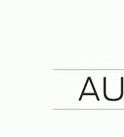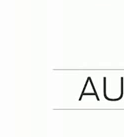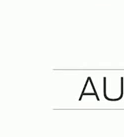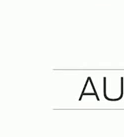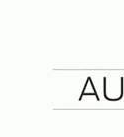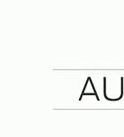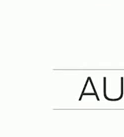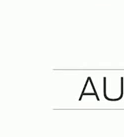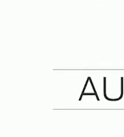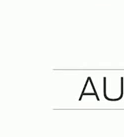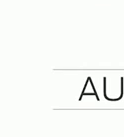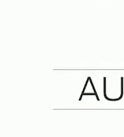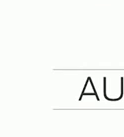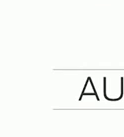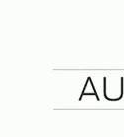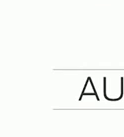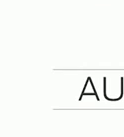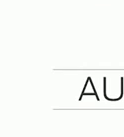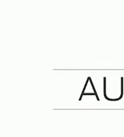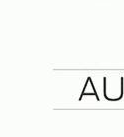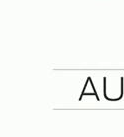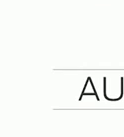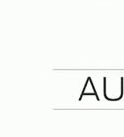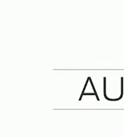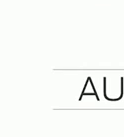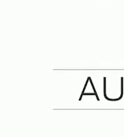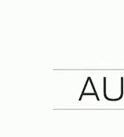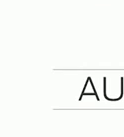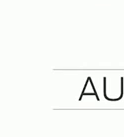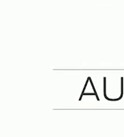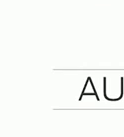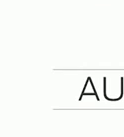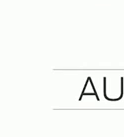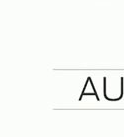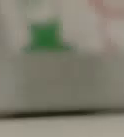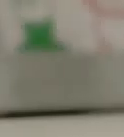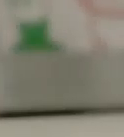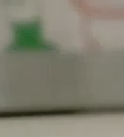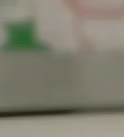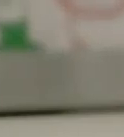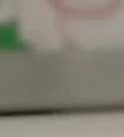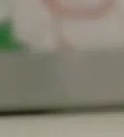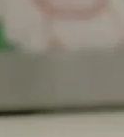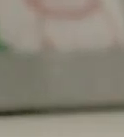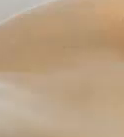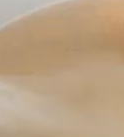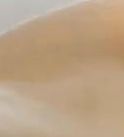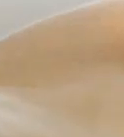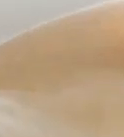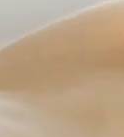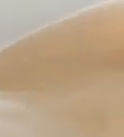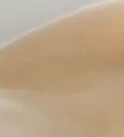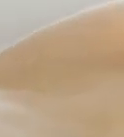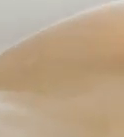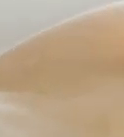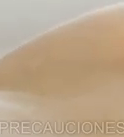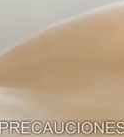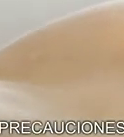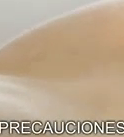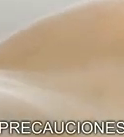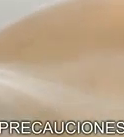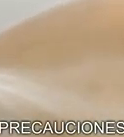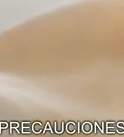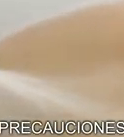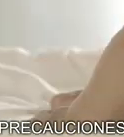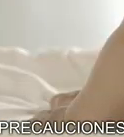Autorización número 0225, CNE, Elecciones Generales 2021. Cuida tu bebé con Suavicel, una suave crema para